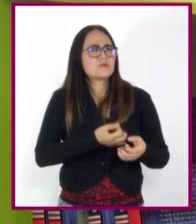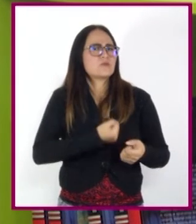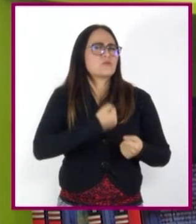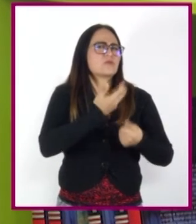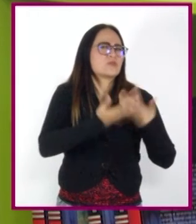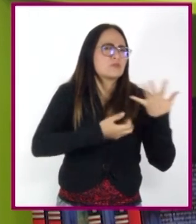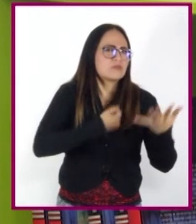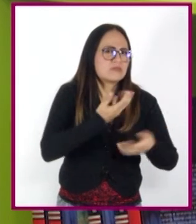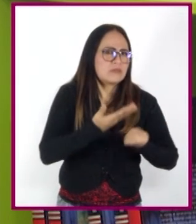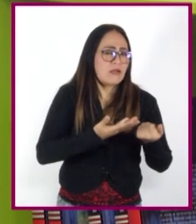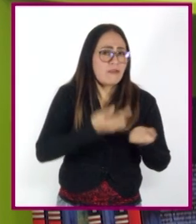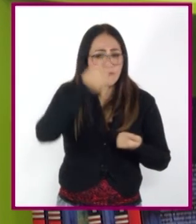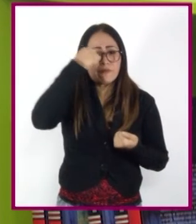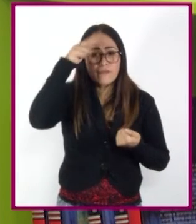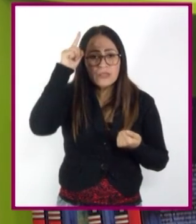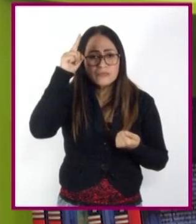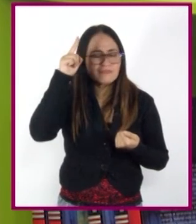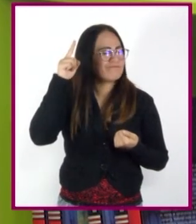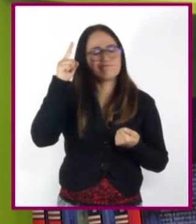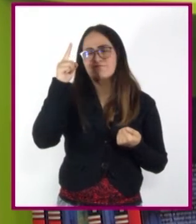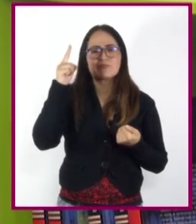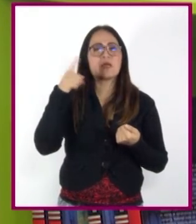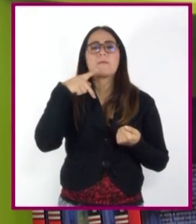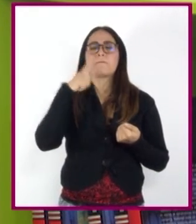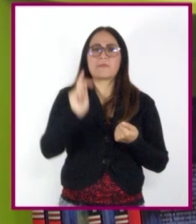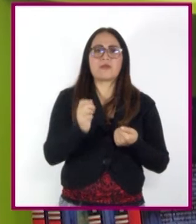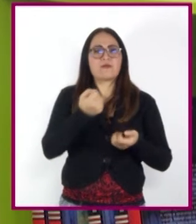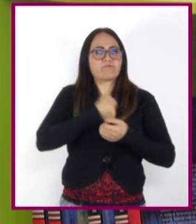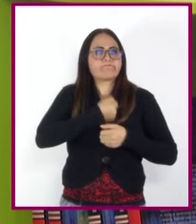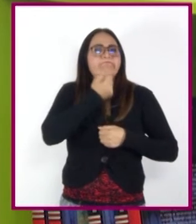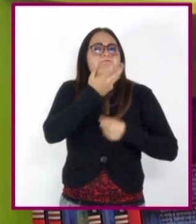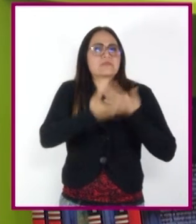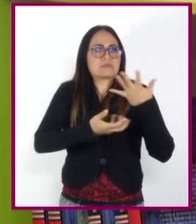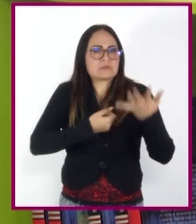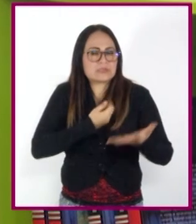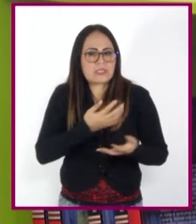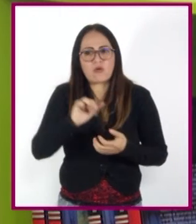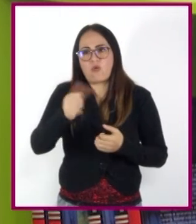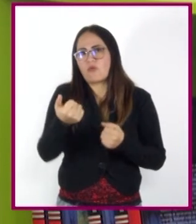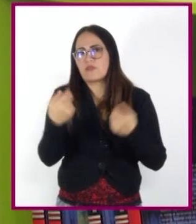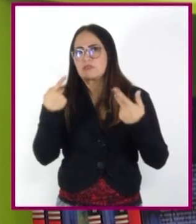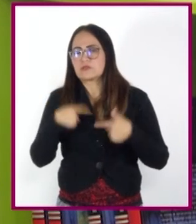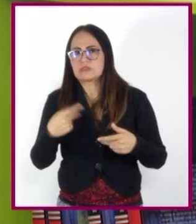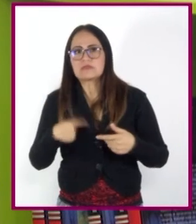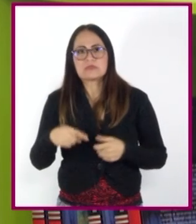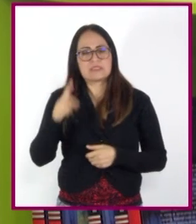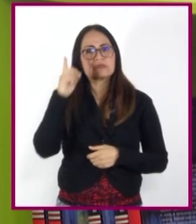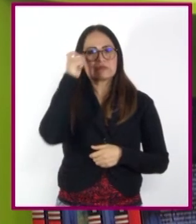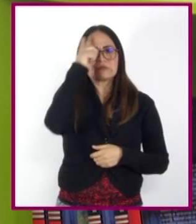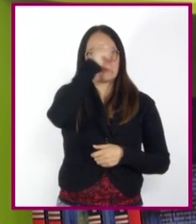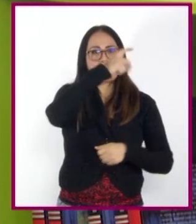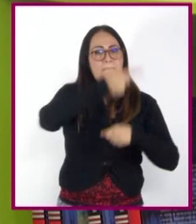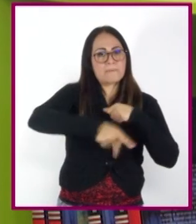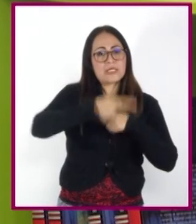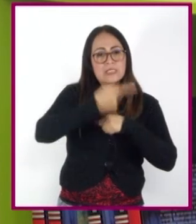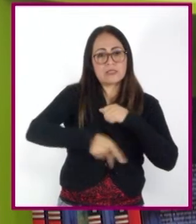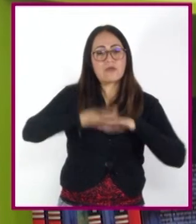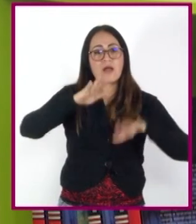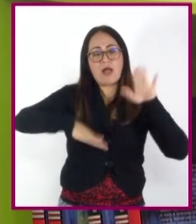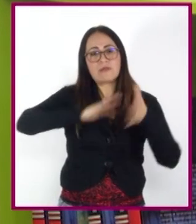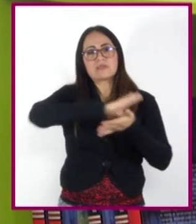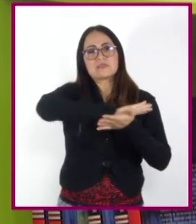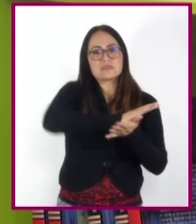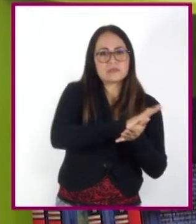es difícil. Ahora, expresarlo al exterior es más riesgoso y es bien sabido que la discriminación y el acoso o